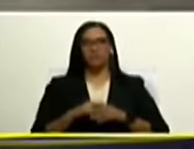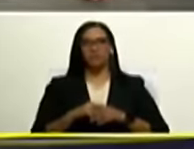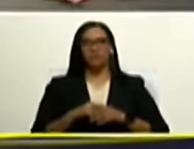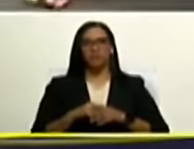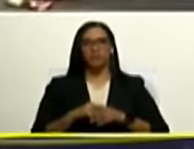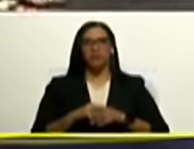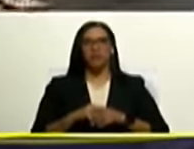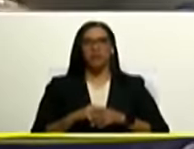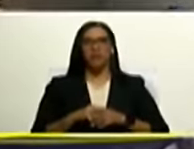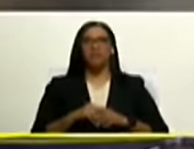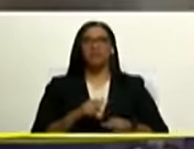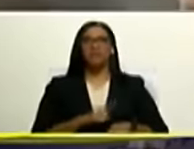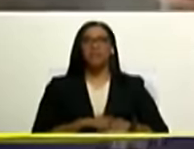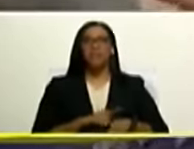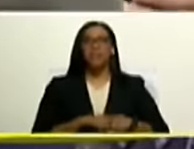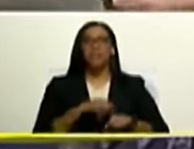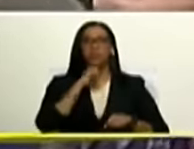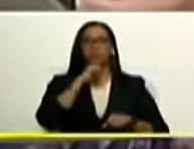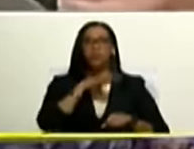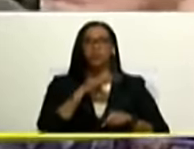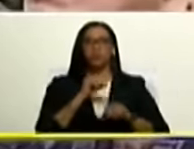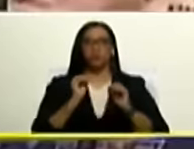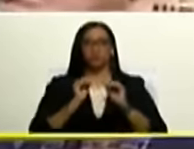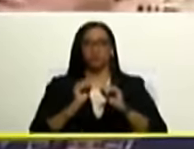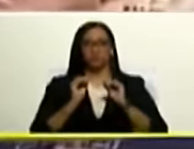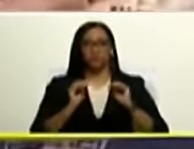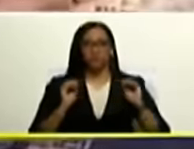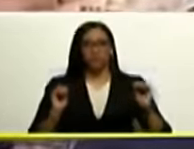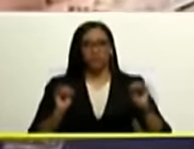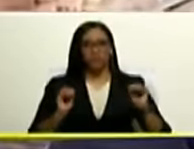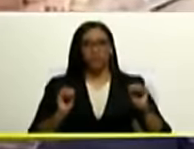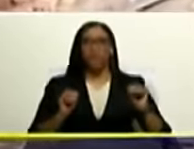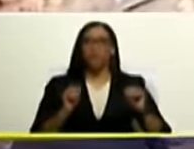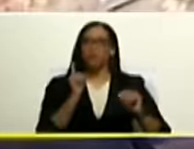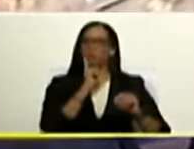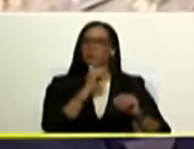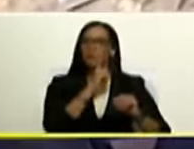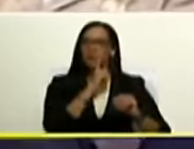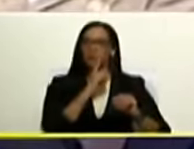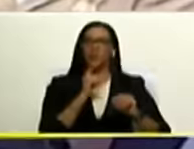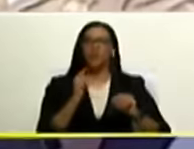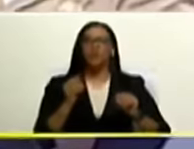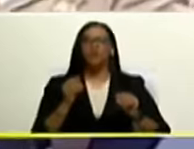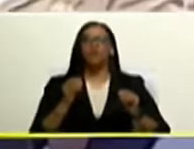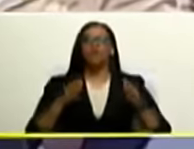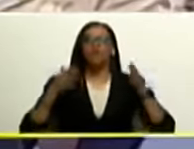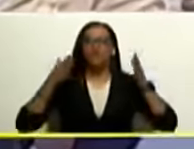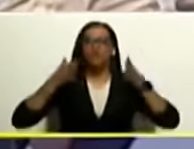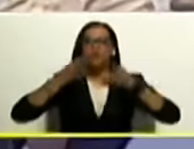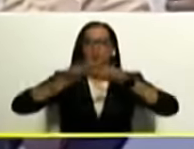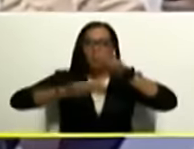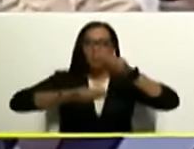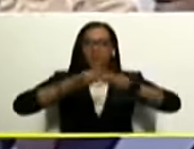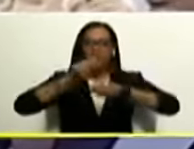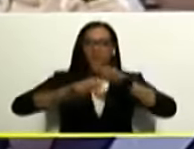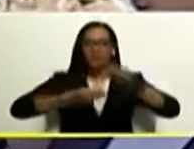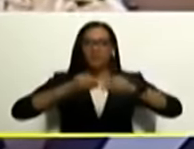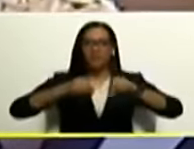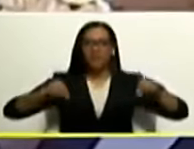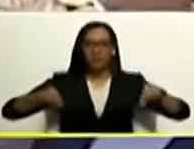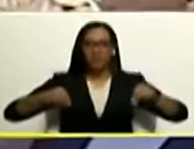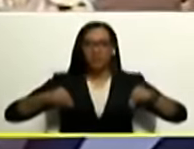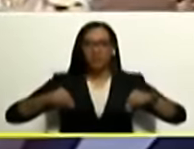Este periodo histórico lo he denominado, o lo hemos denominado, formación del territorio,